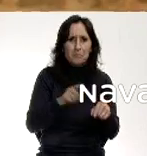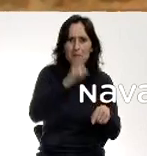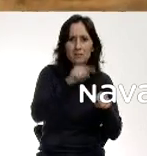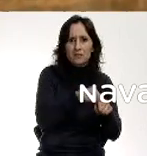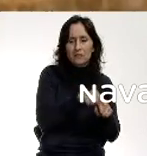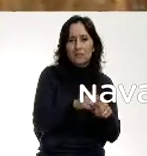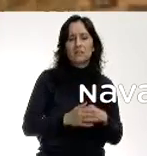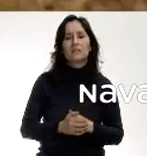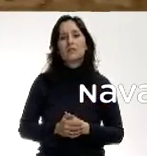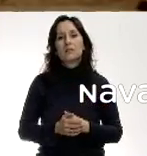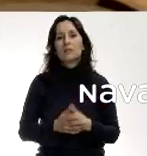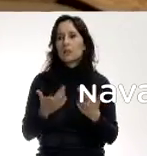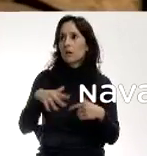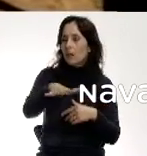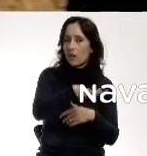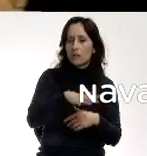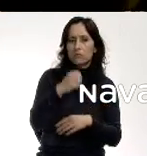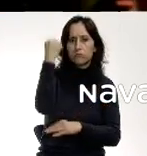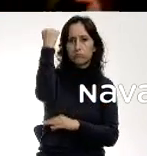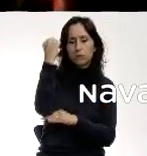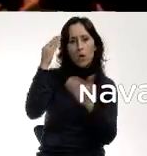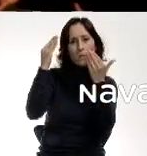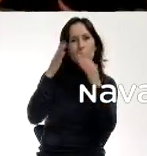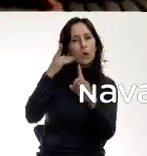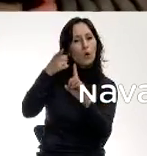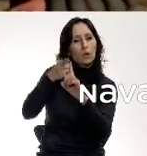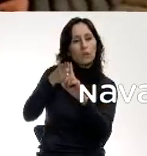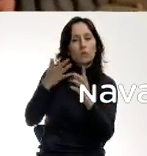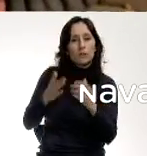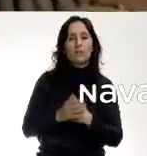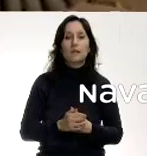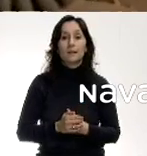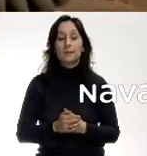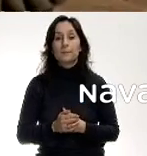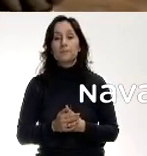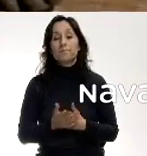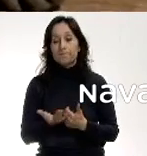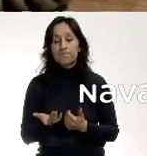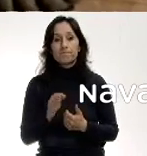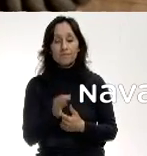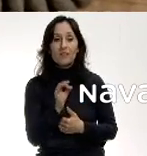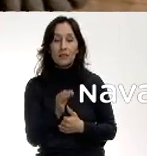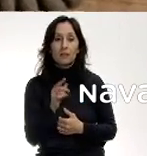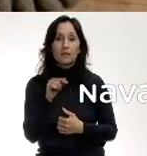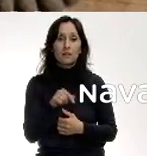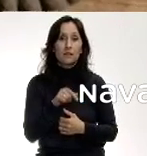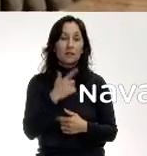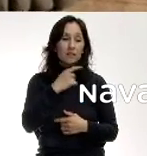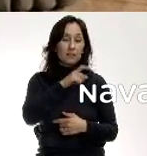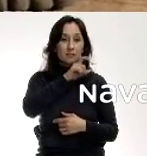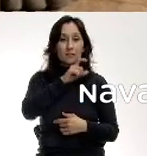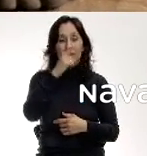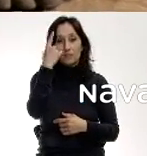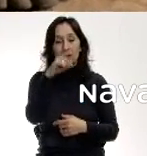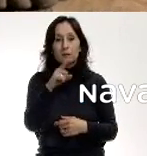torre de homenaje, pero no solo ha tenido esa función. Eso es, pues mira, como prácticamente muchos recintos amurallados